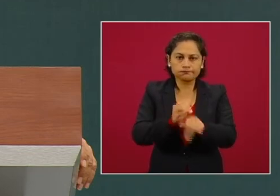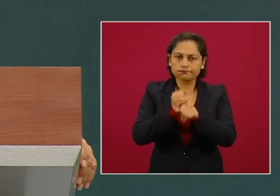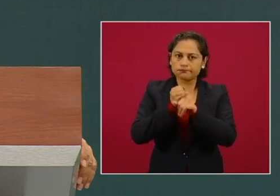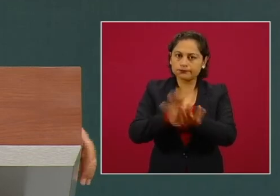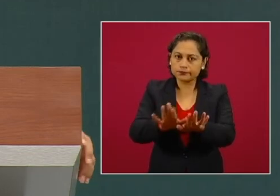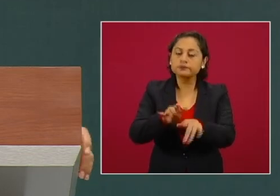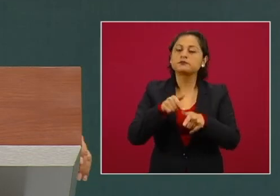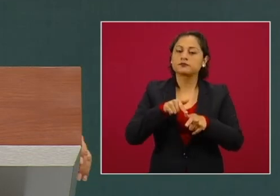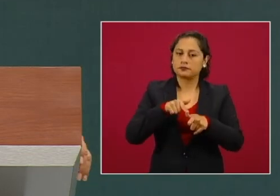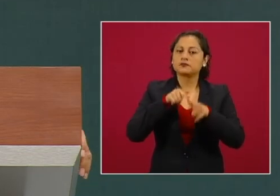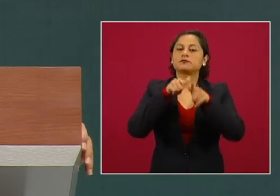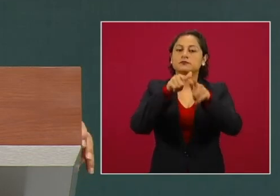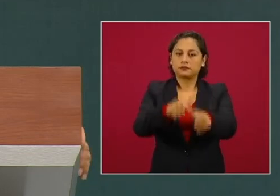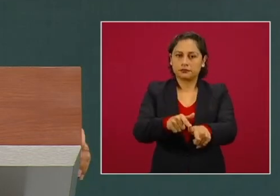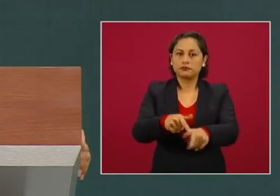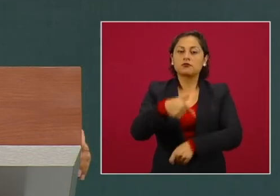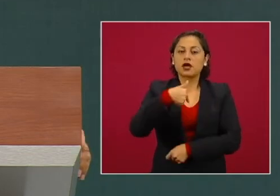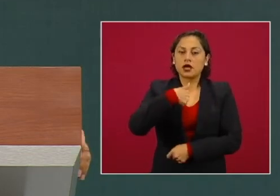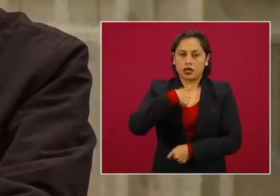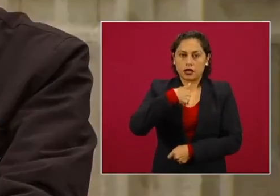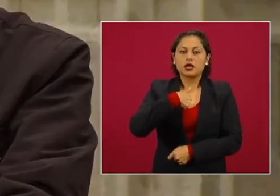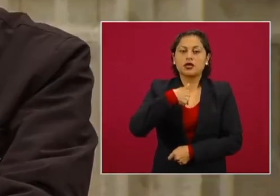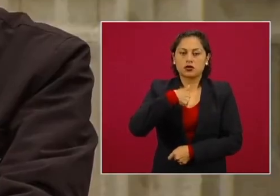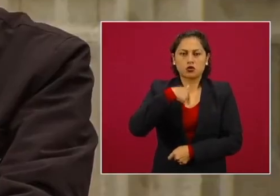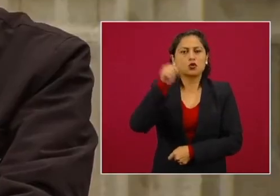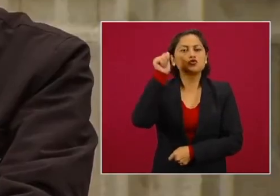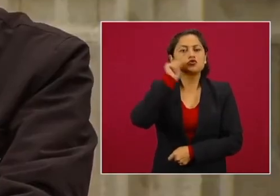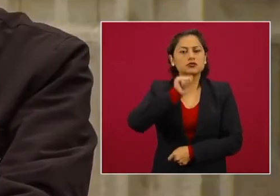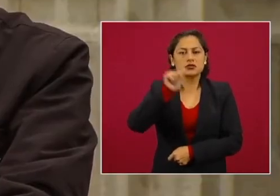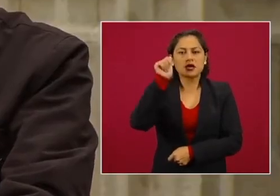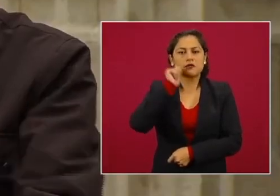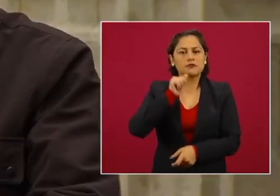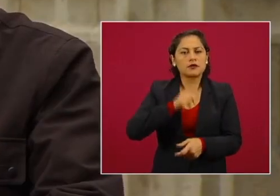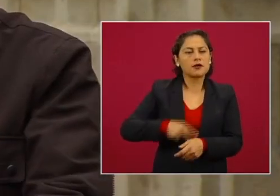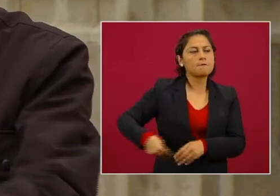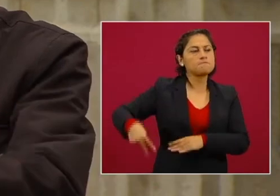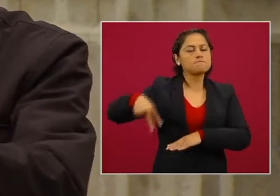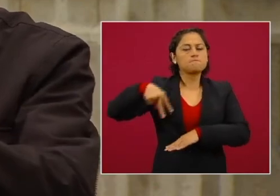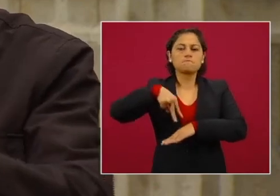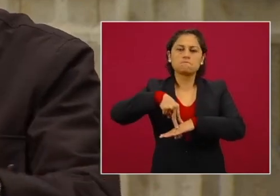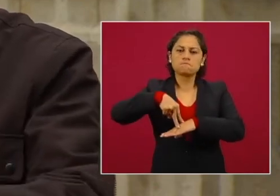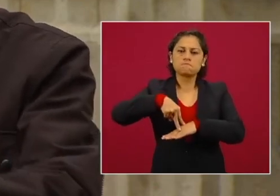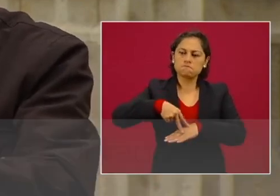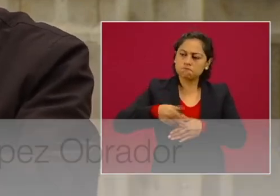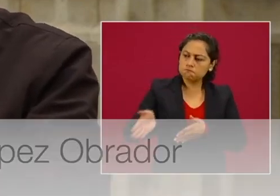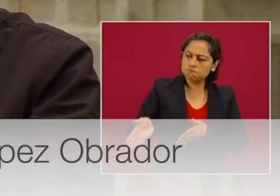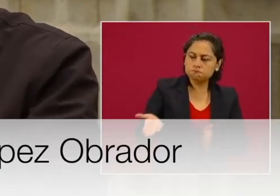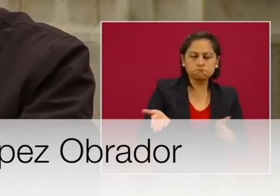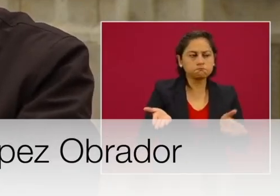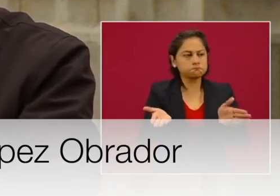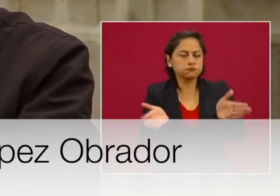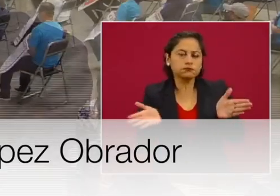y yo voy a estar encabezando todo este proceso